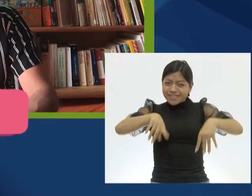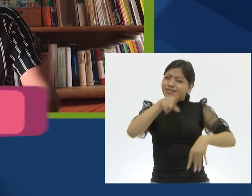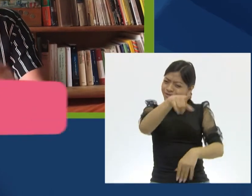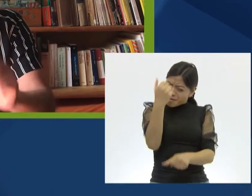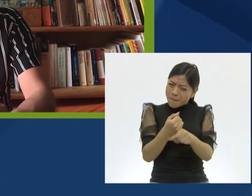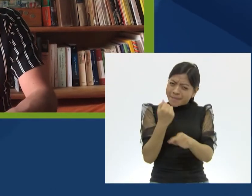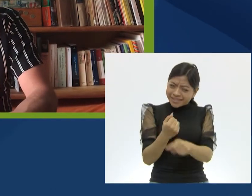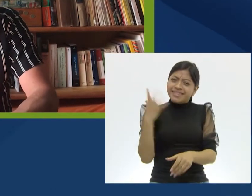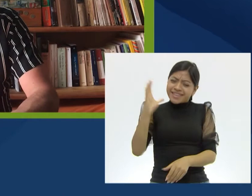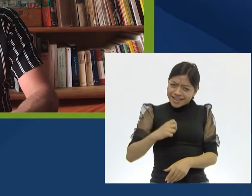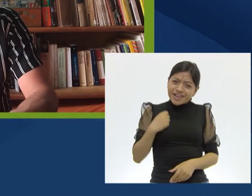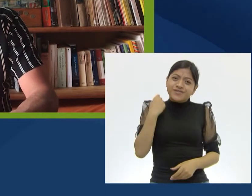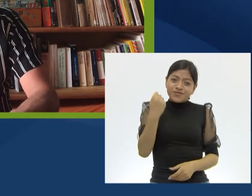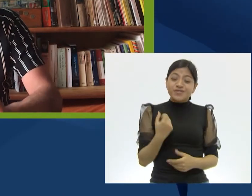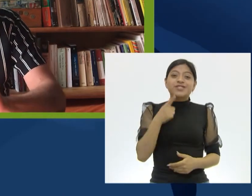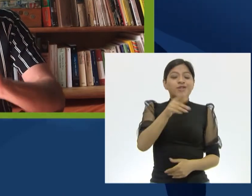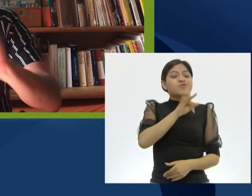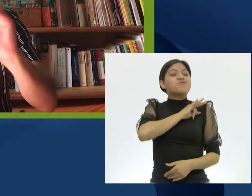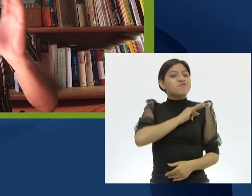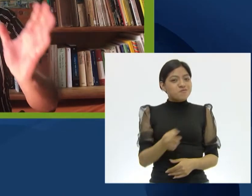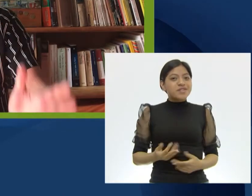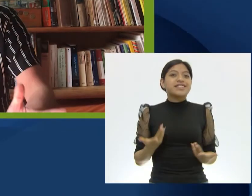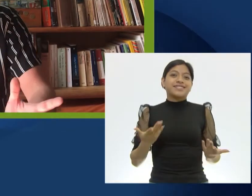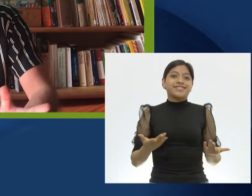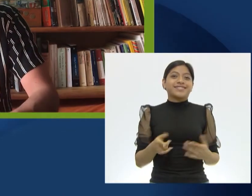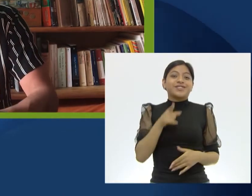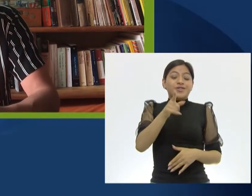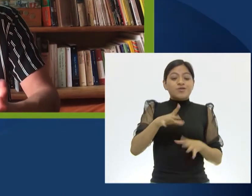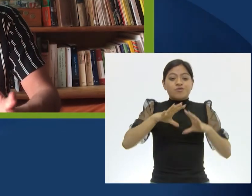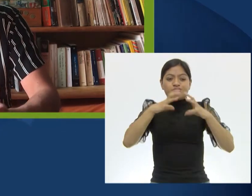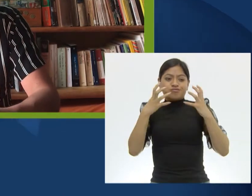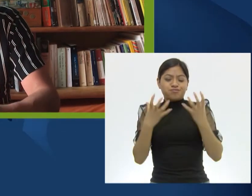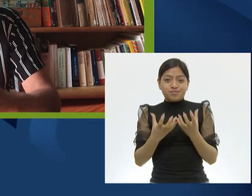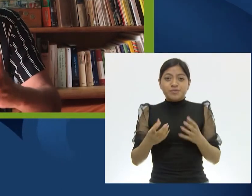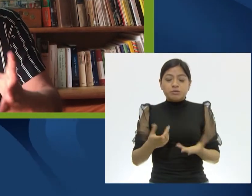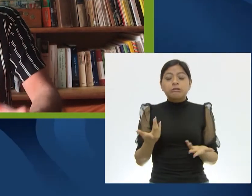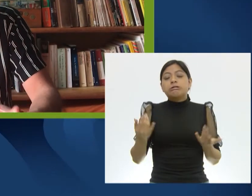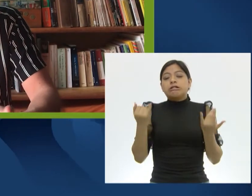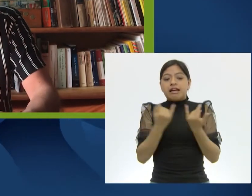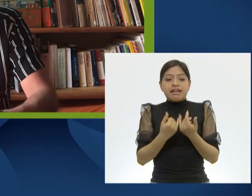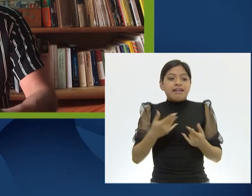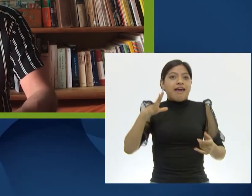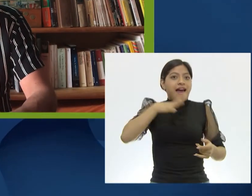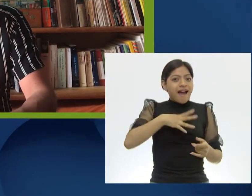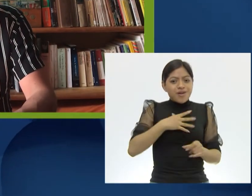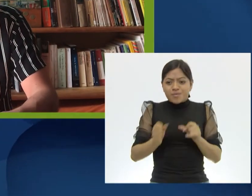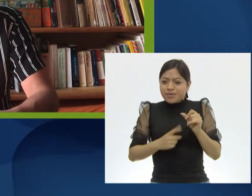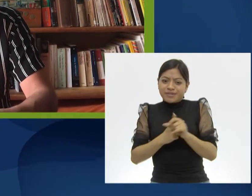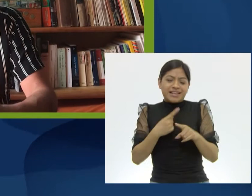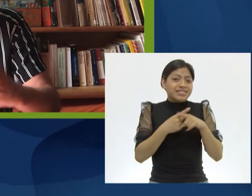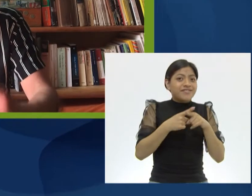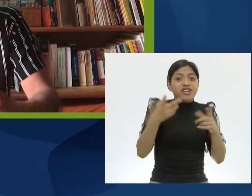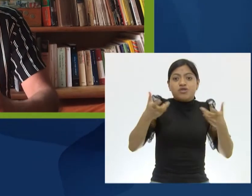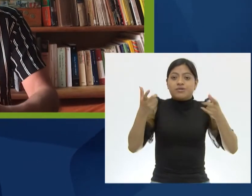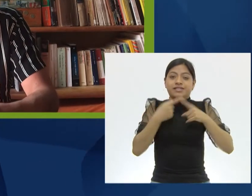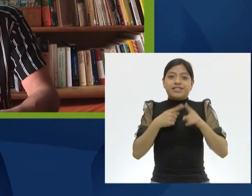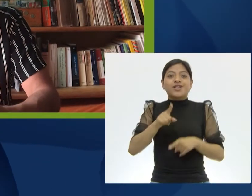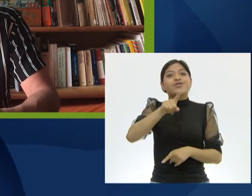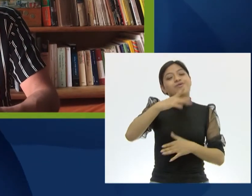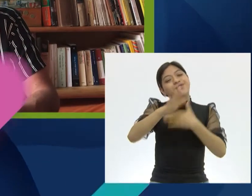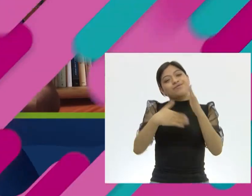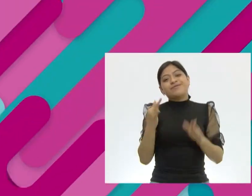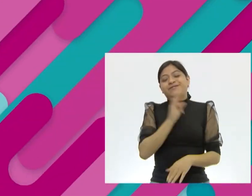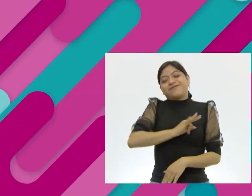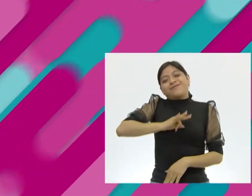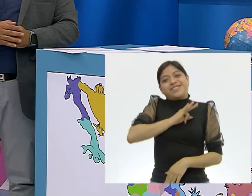inténtenlo, van a ver que se van a encontrar un mundo de posibilidades infinitas, increíbles y que les van a hacer súper